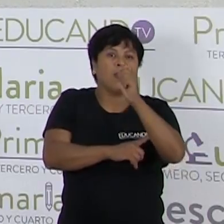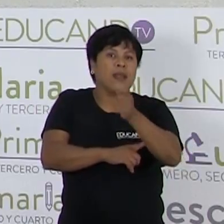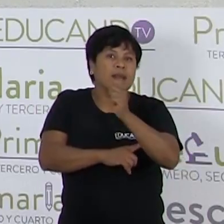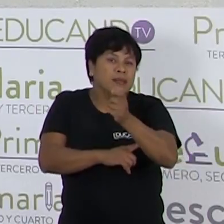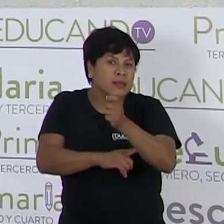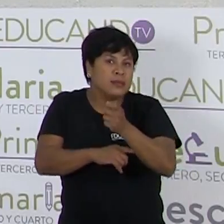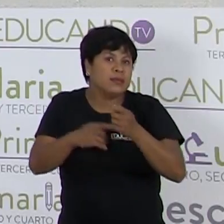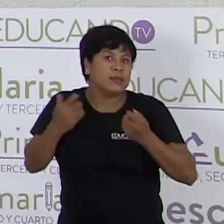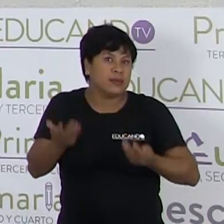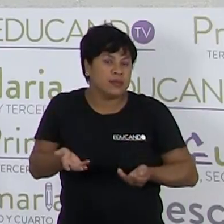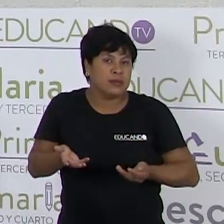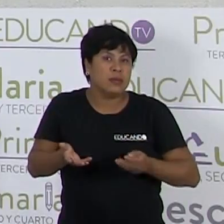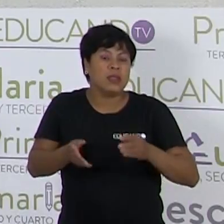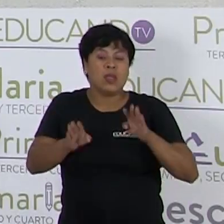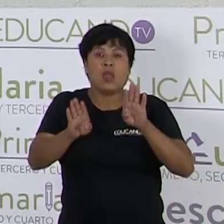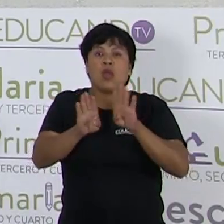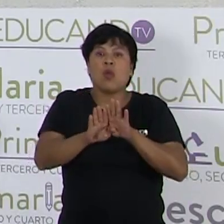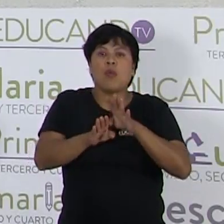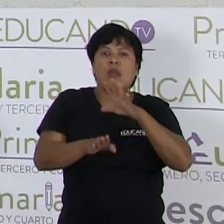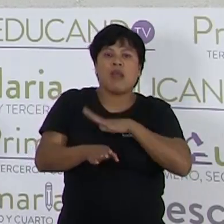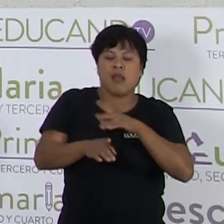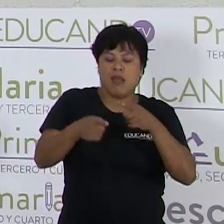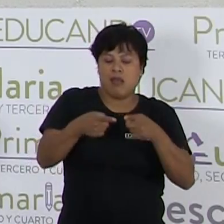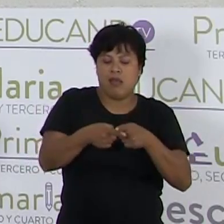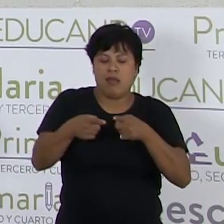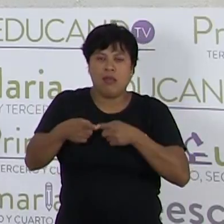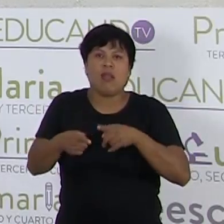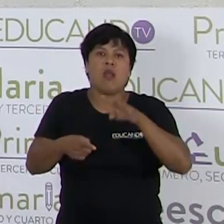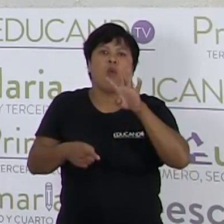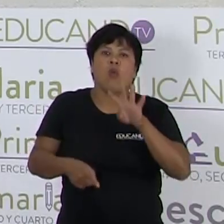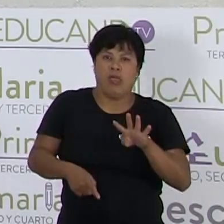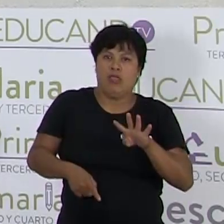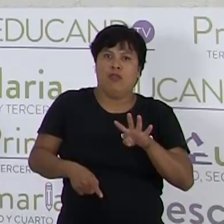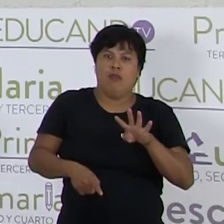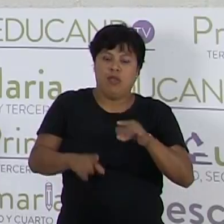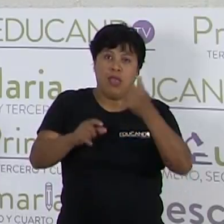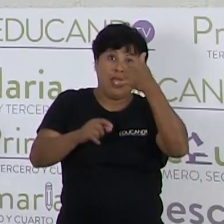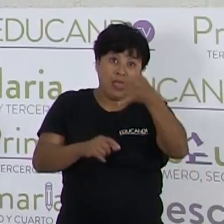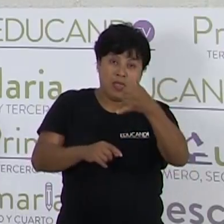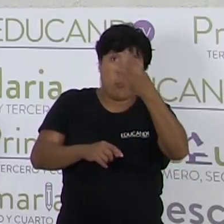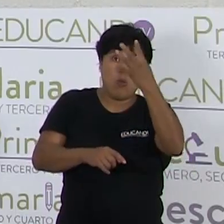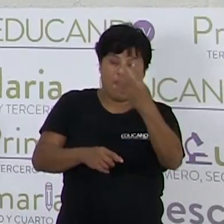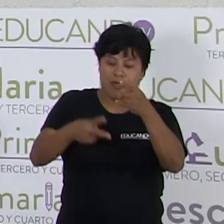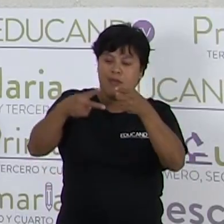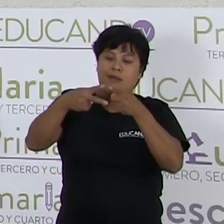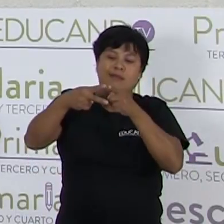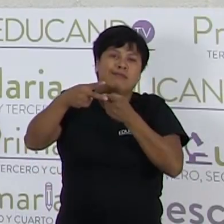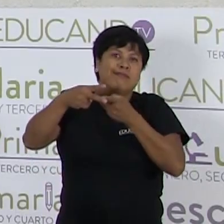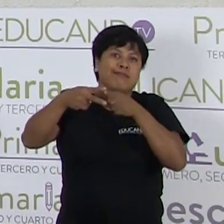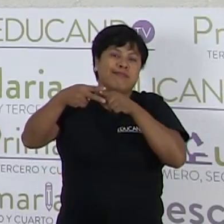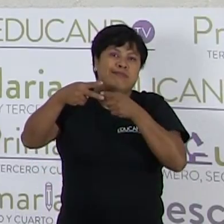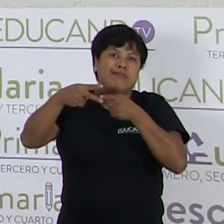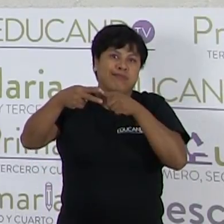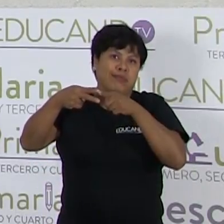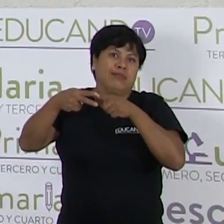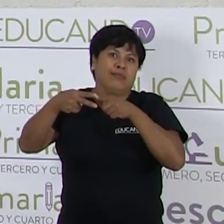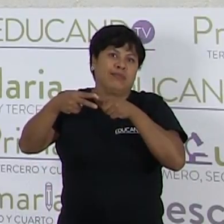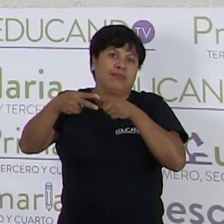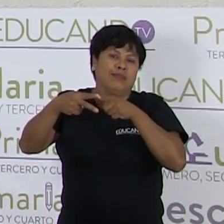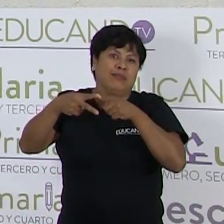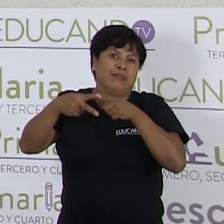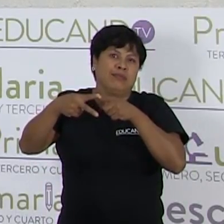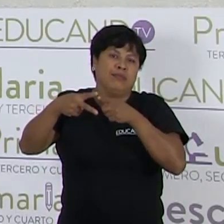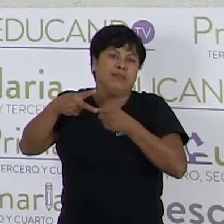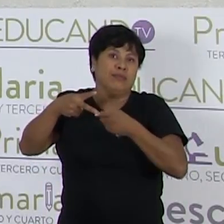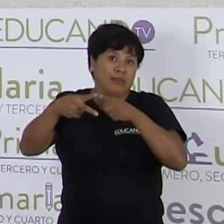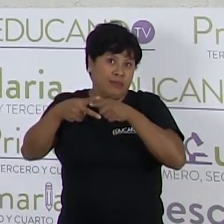¿sí?, de 4 lados y 4 vértices, o también 4 ángulos, ¿sí?